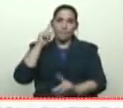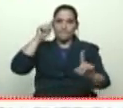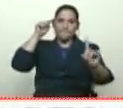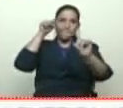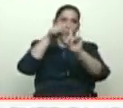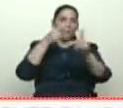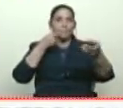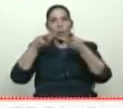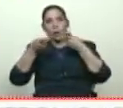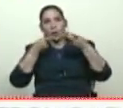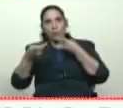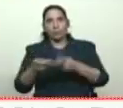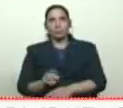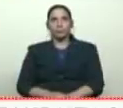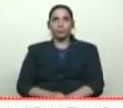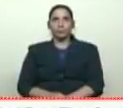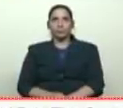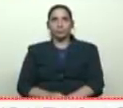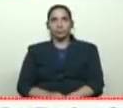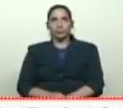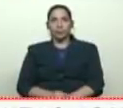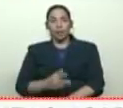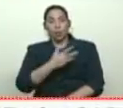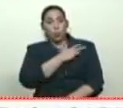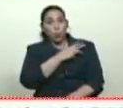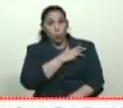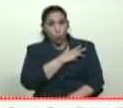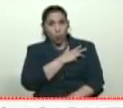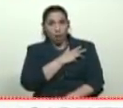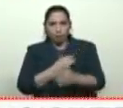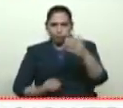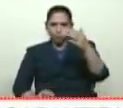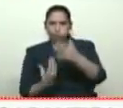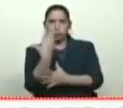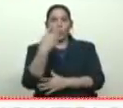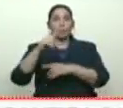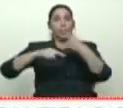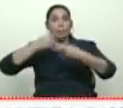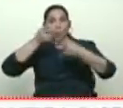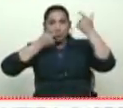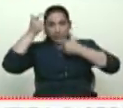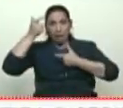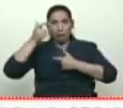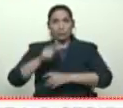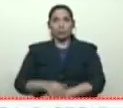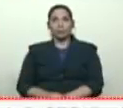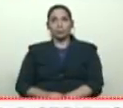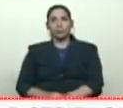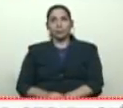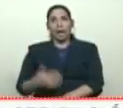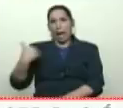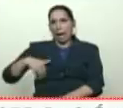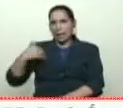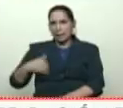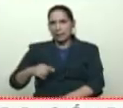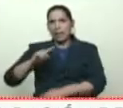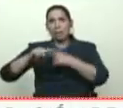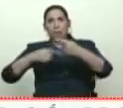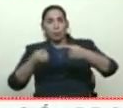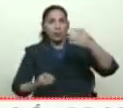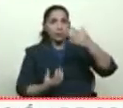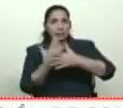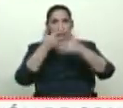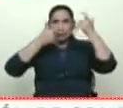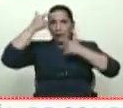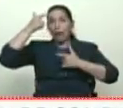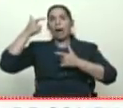políticas. Lula surge después de Chávez. Los Kirchner surgen después de Chávez. Evo Morales,